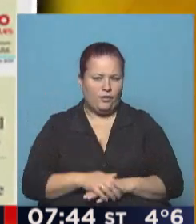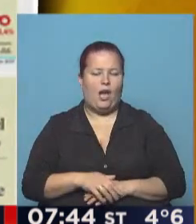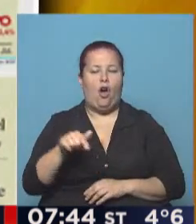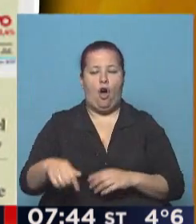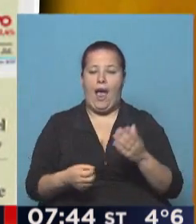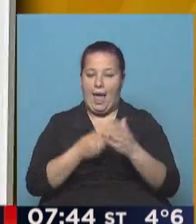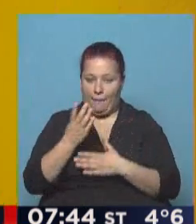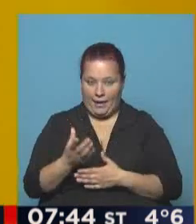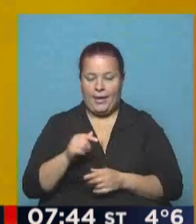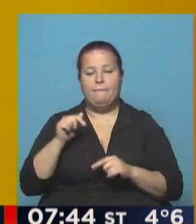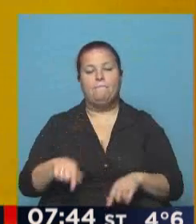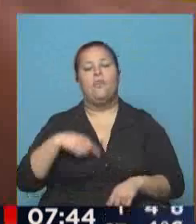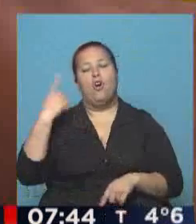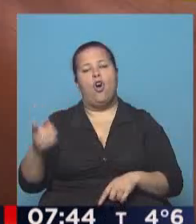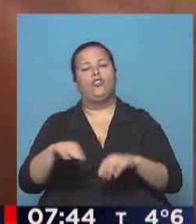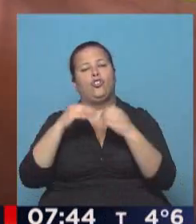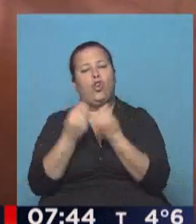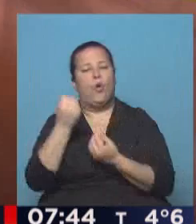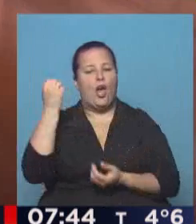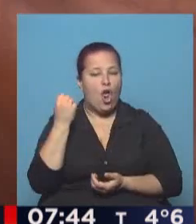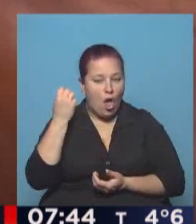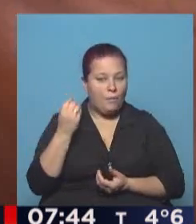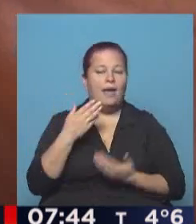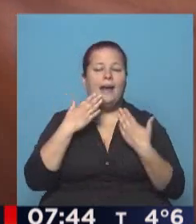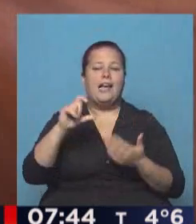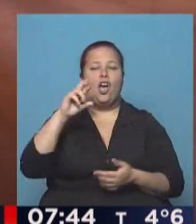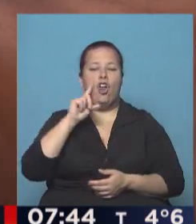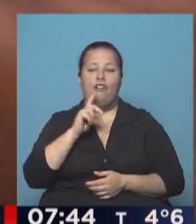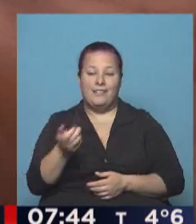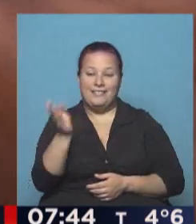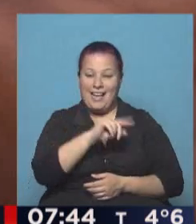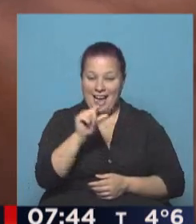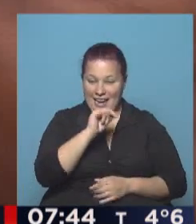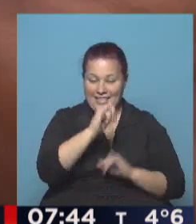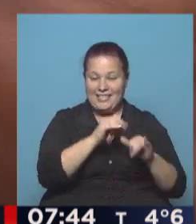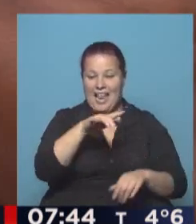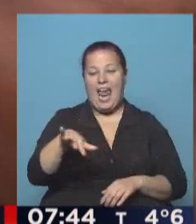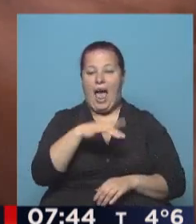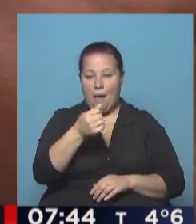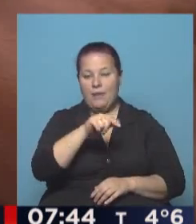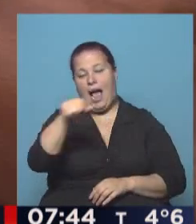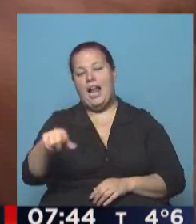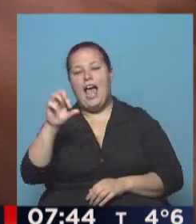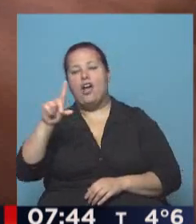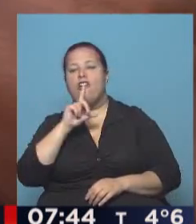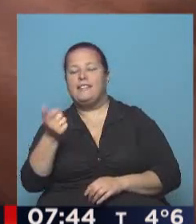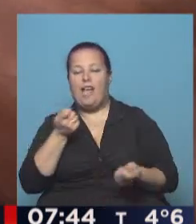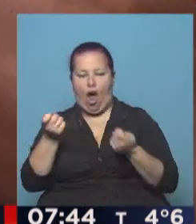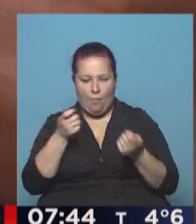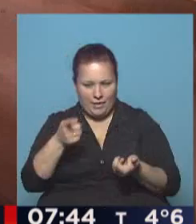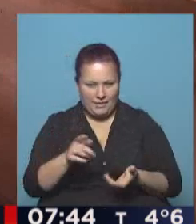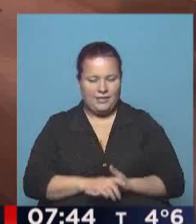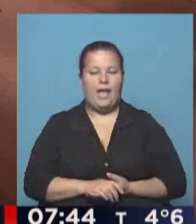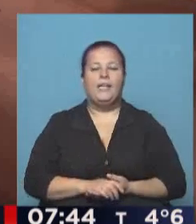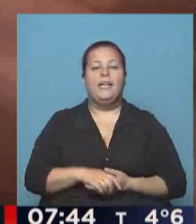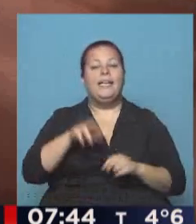esta mañana. Hablamos más de números, más economía a través del cronista. Recién compartíamos la portada de Ámbito y ahora el cronista,